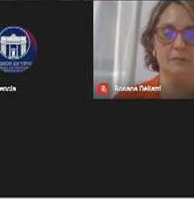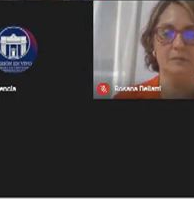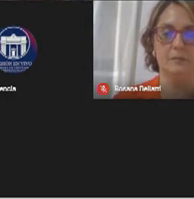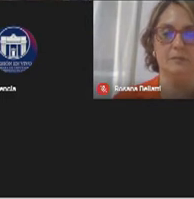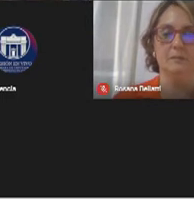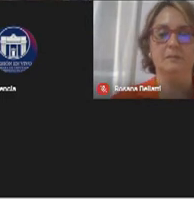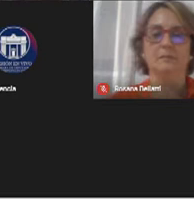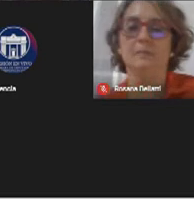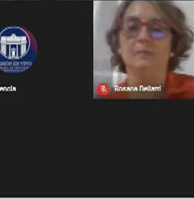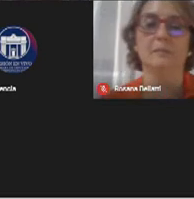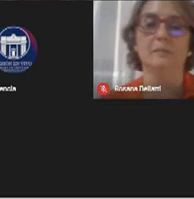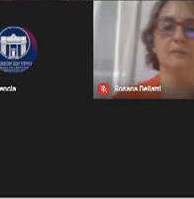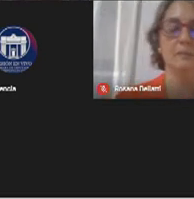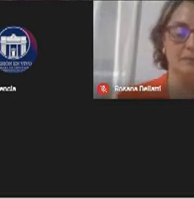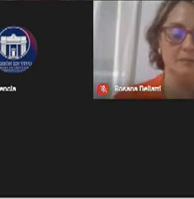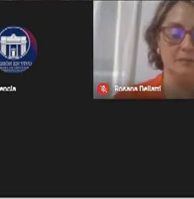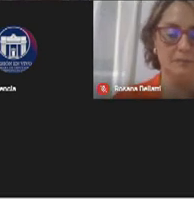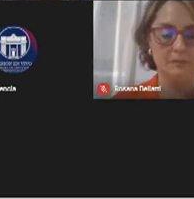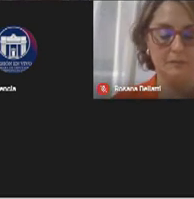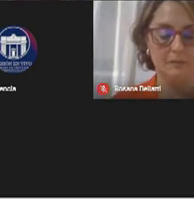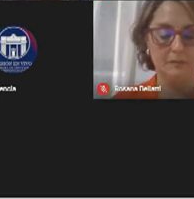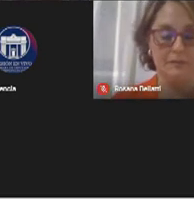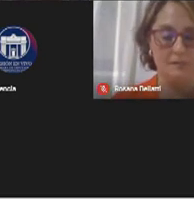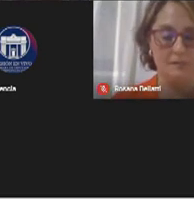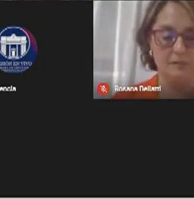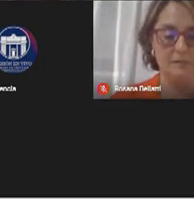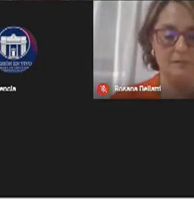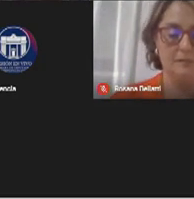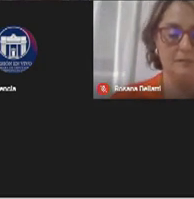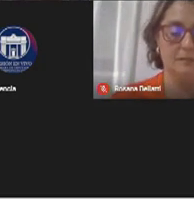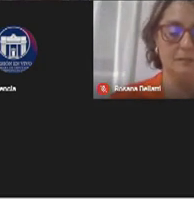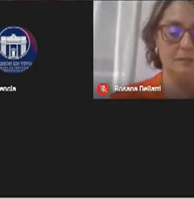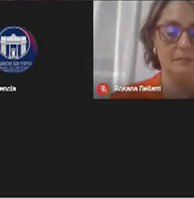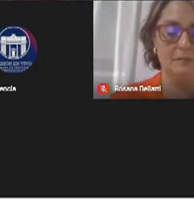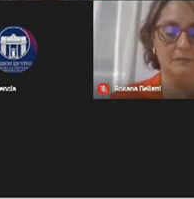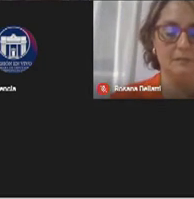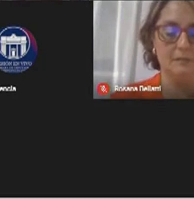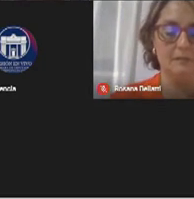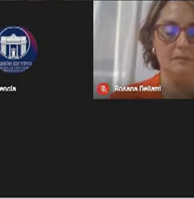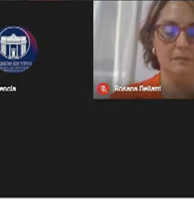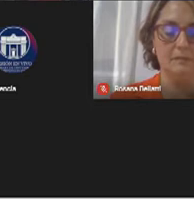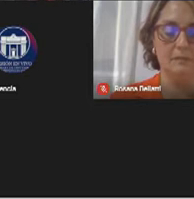en sí presente lipshitz presente